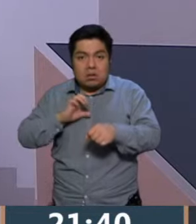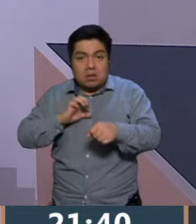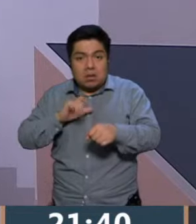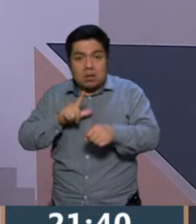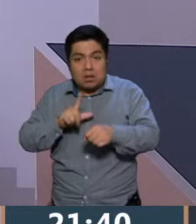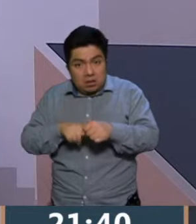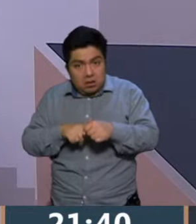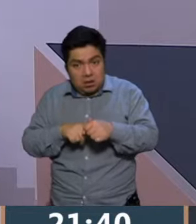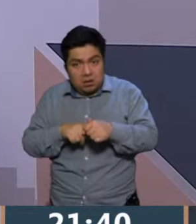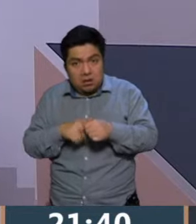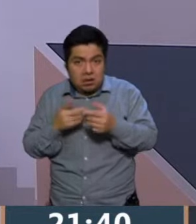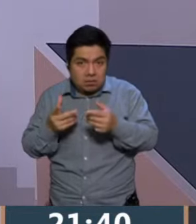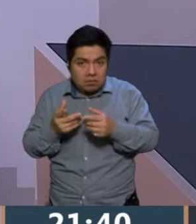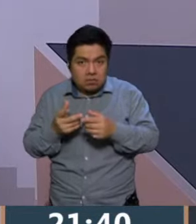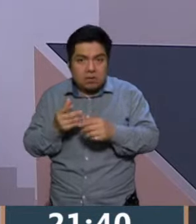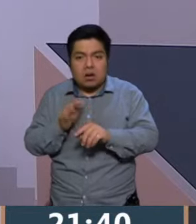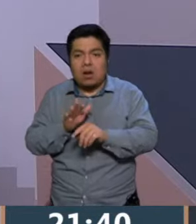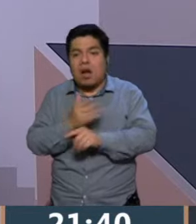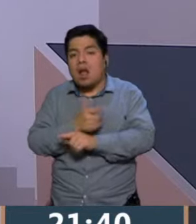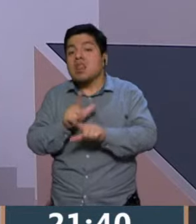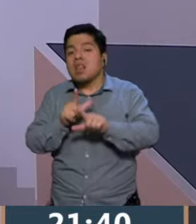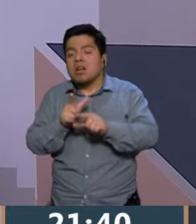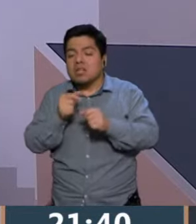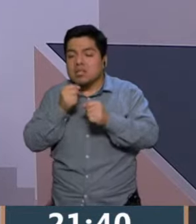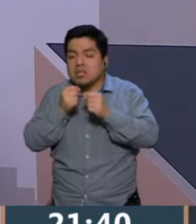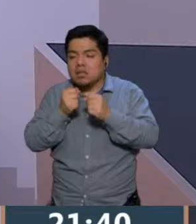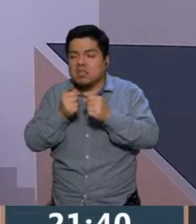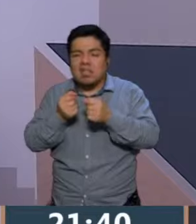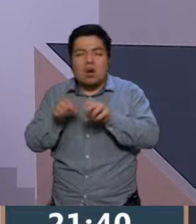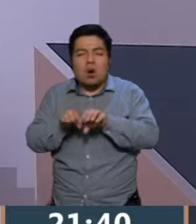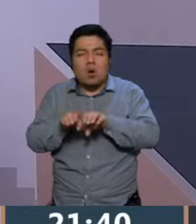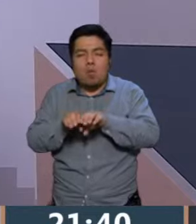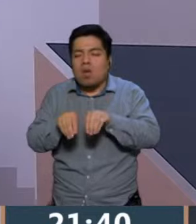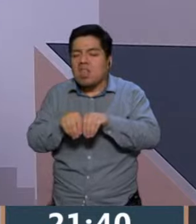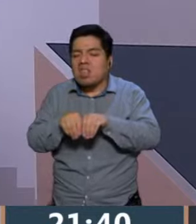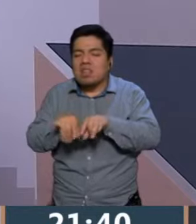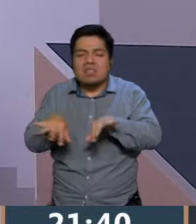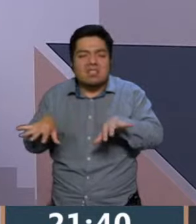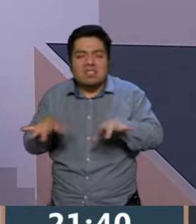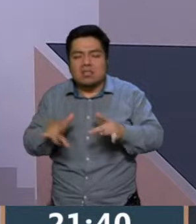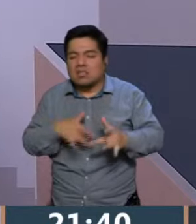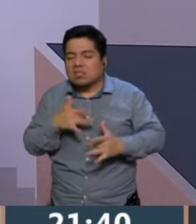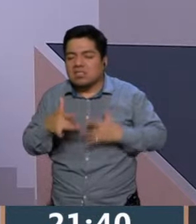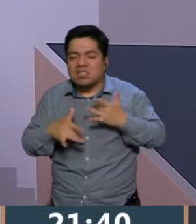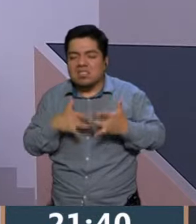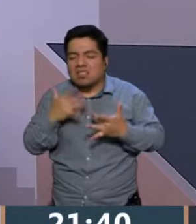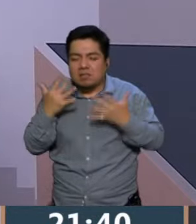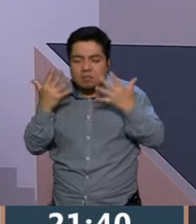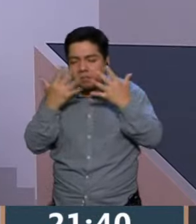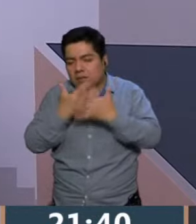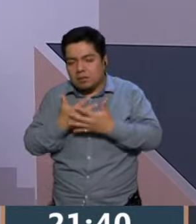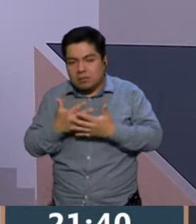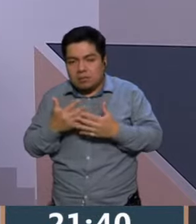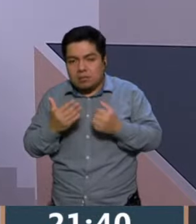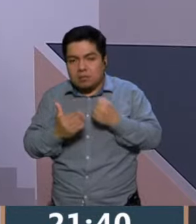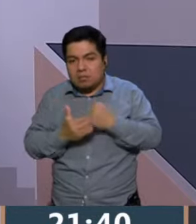cuales, evidentemente, la libertad periodística ya perdió esa presunción de libertad o de autenticidad, porque más bien,